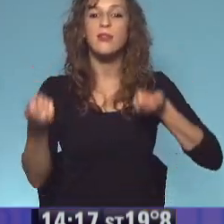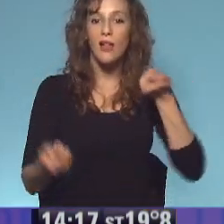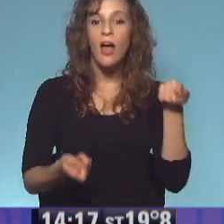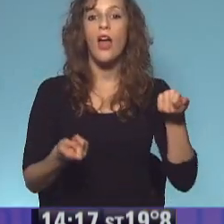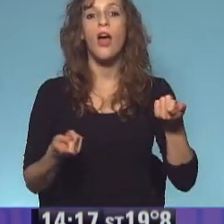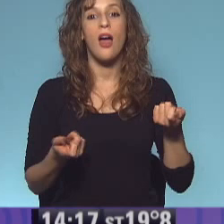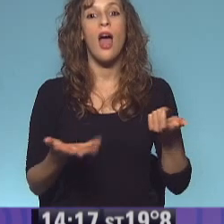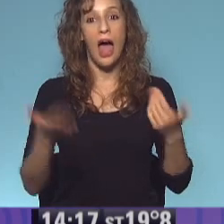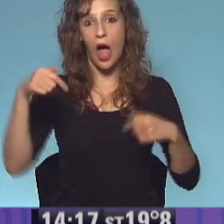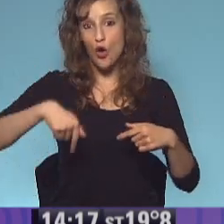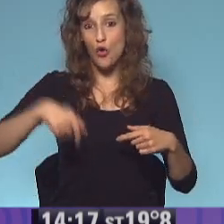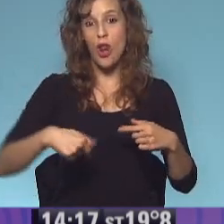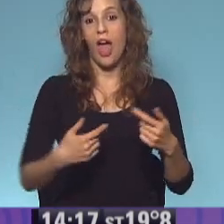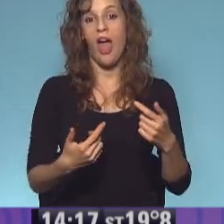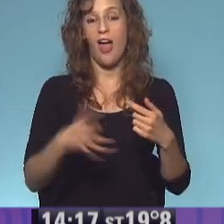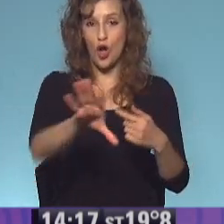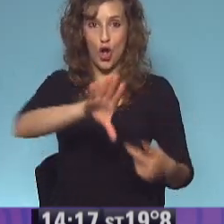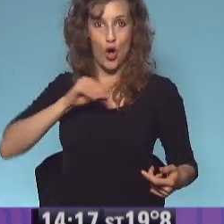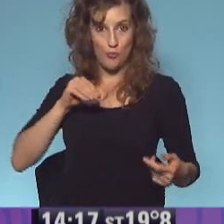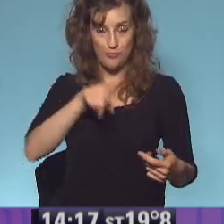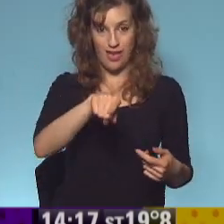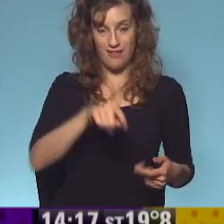¿Invitamos a los codos?